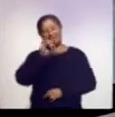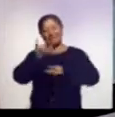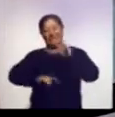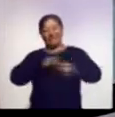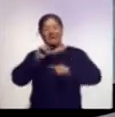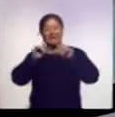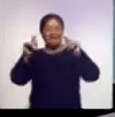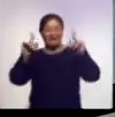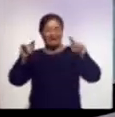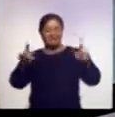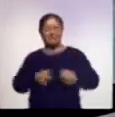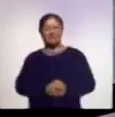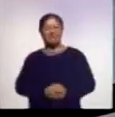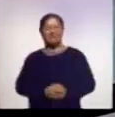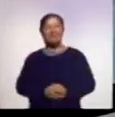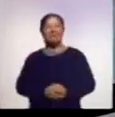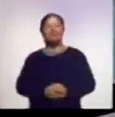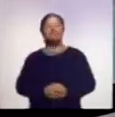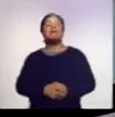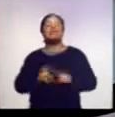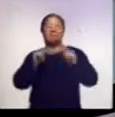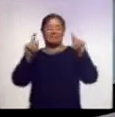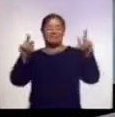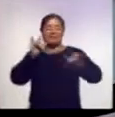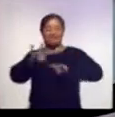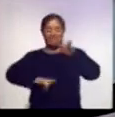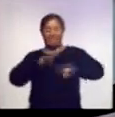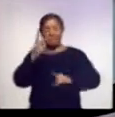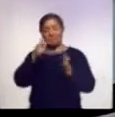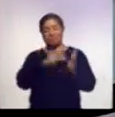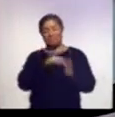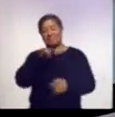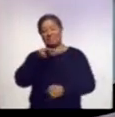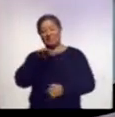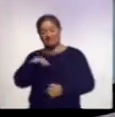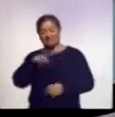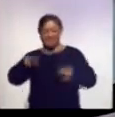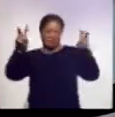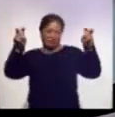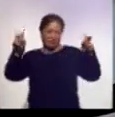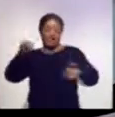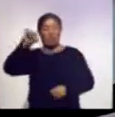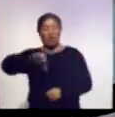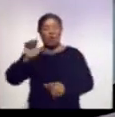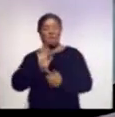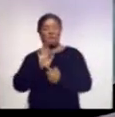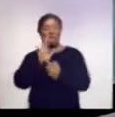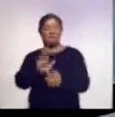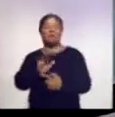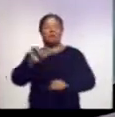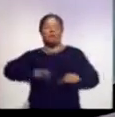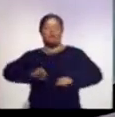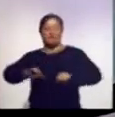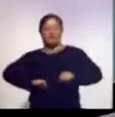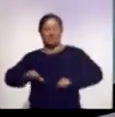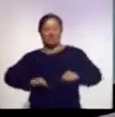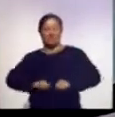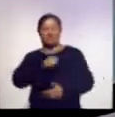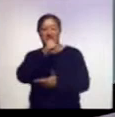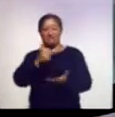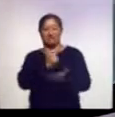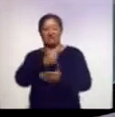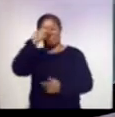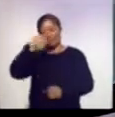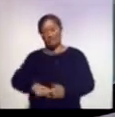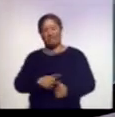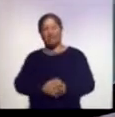que es Tlaxcala Feria 2019. Y hoy autoridades presentaron dichas actividades en la Ciudad de